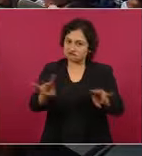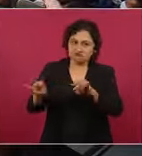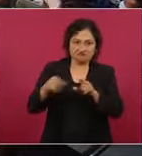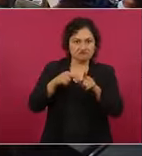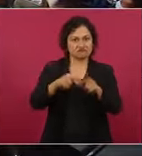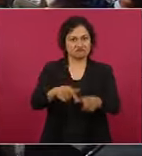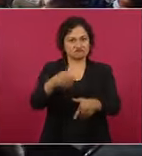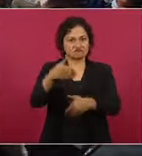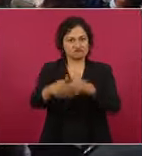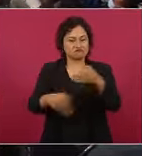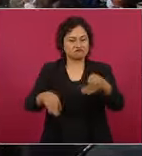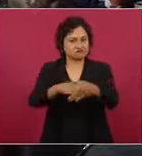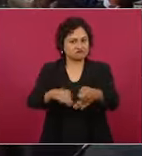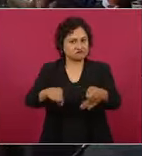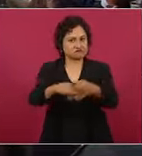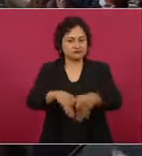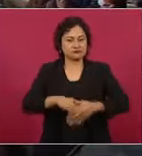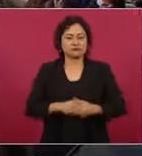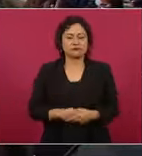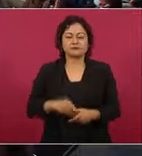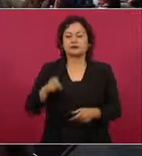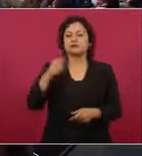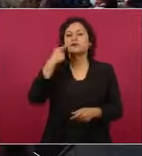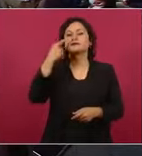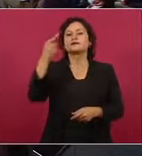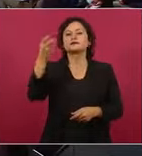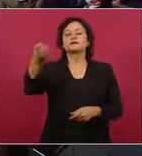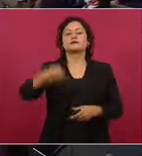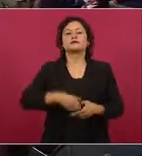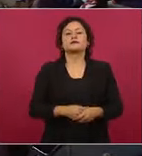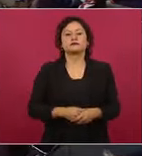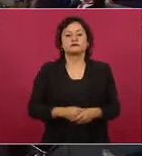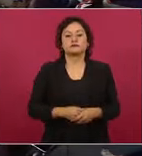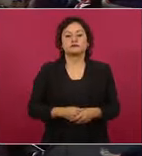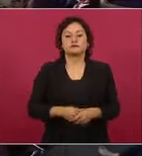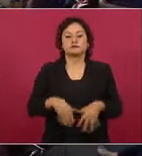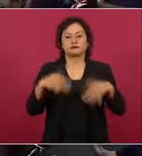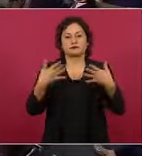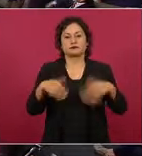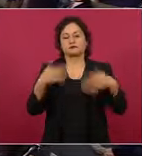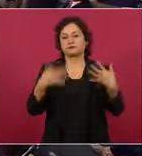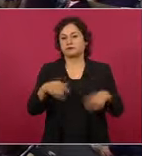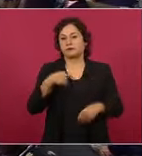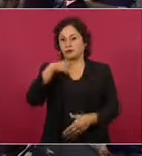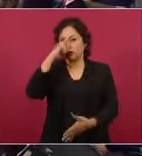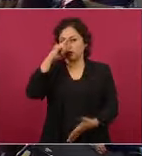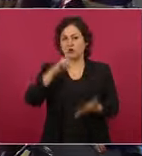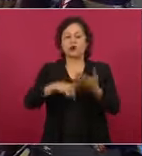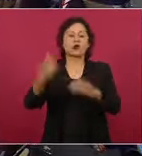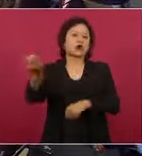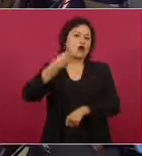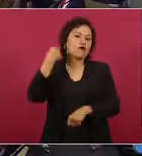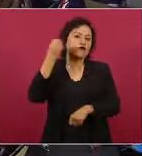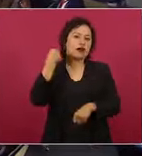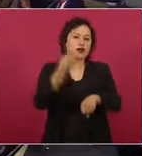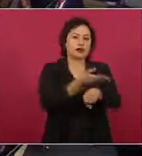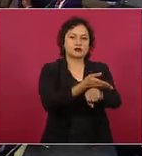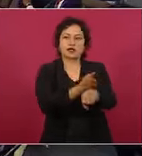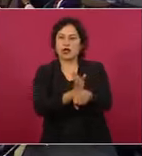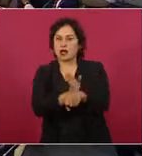atrás. Es que yo creo que vamos a tener que ampliar una hora más la conferencia. Digo, no